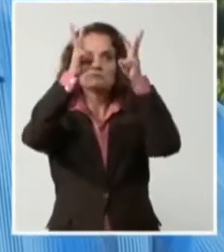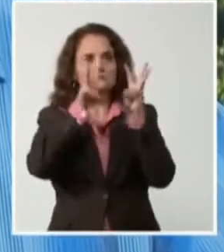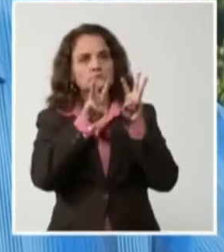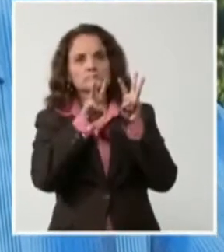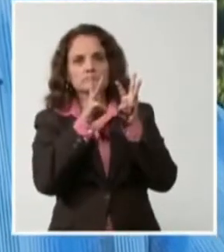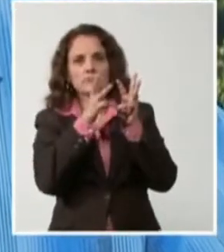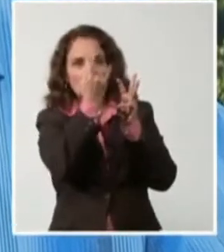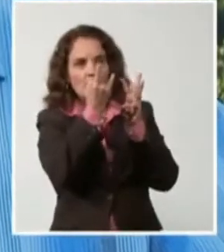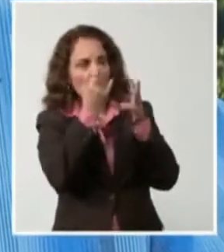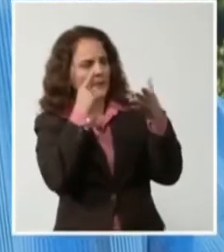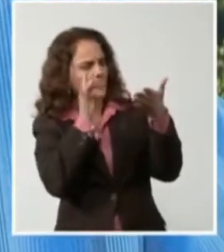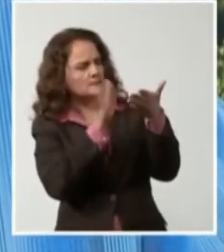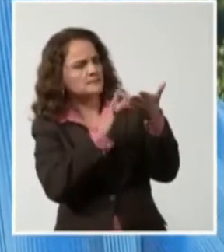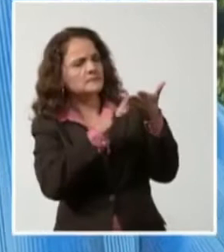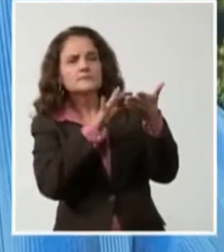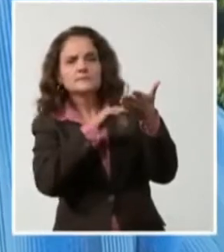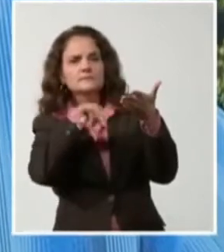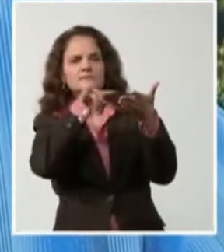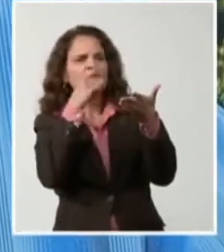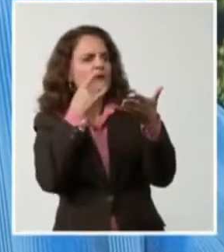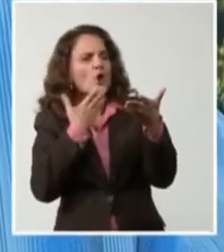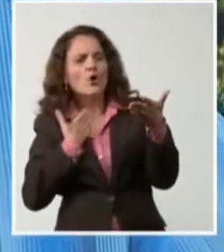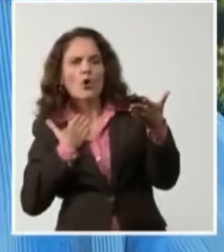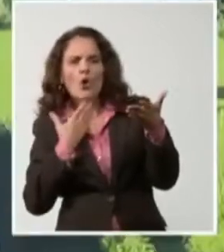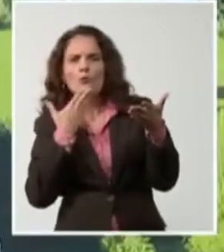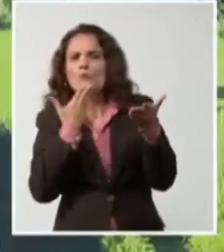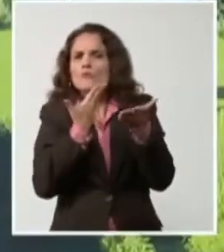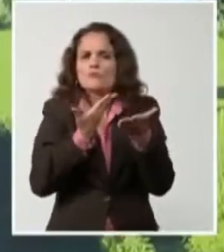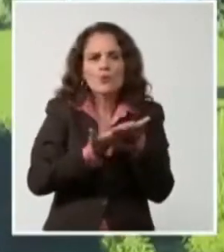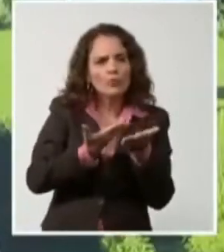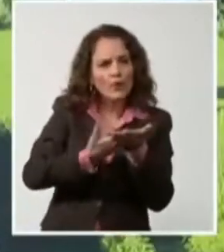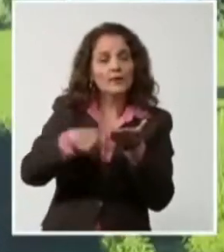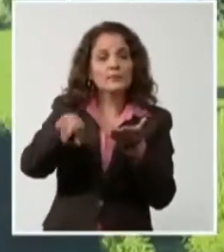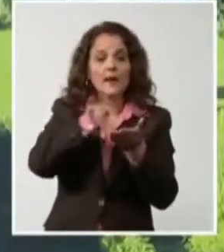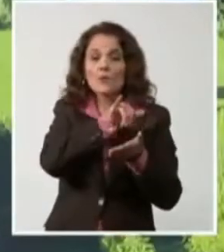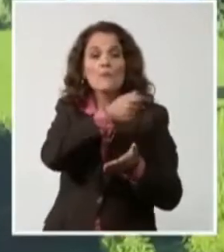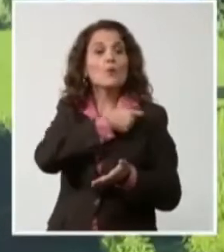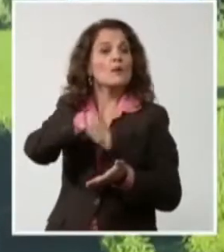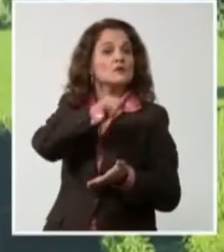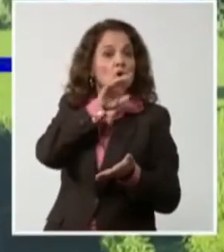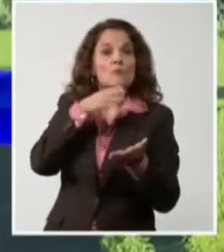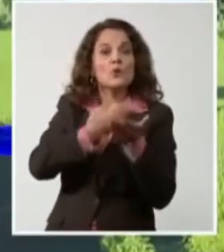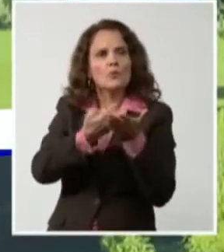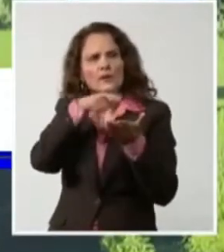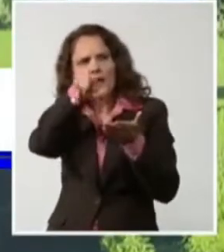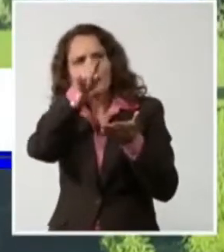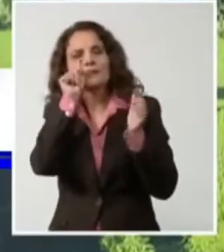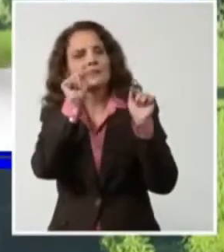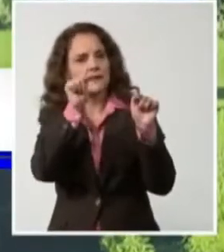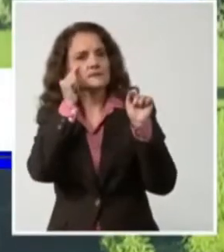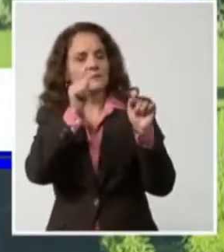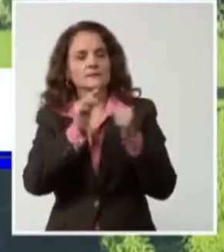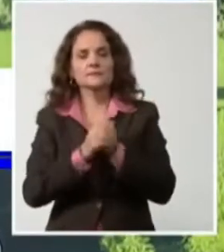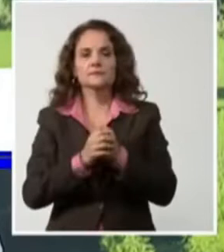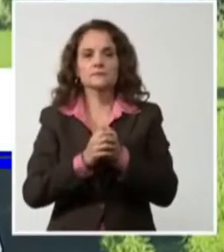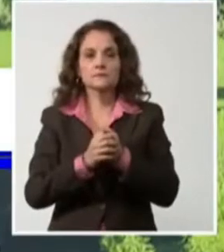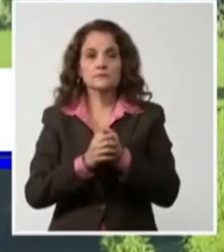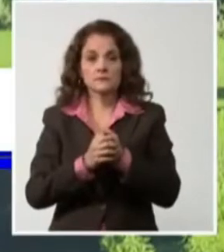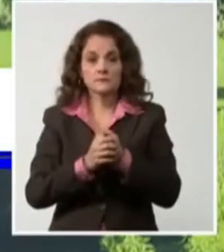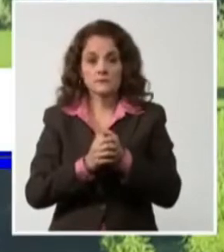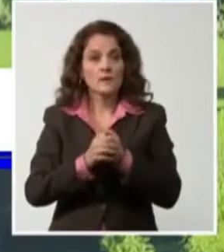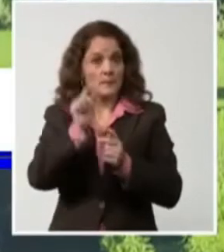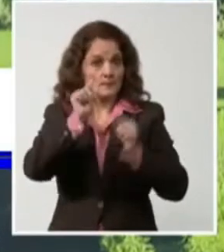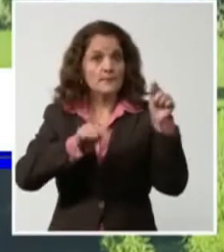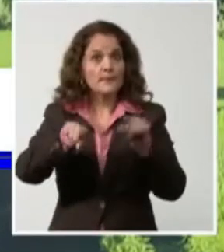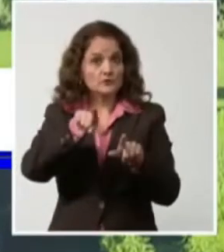propuestas de modificaciones que hacen no solo los diputados, incluso toda la población. Hemos podido consultar hasta con los electores que nos